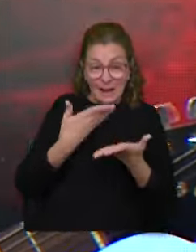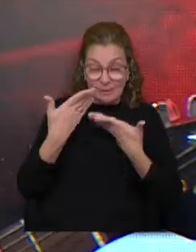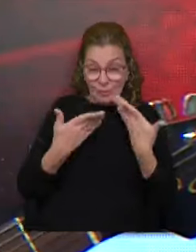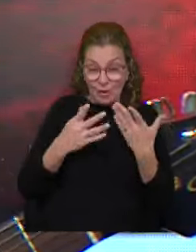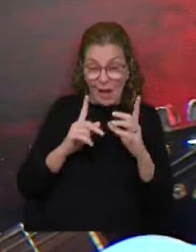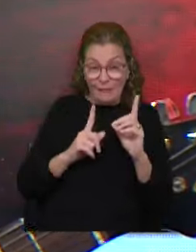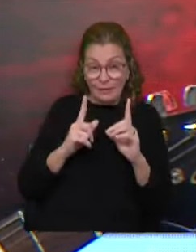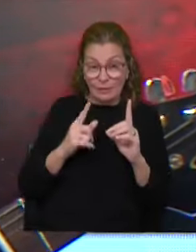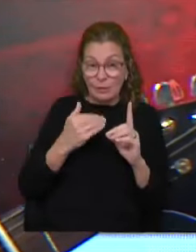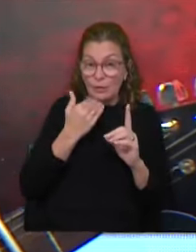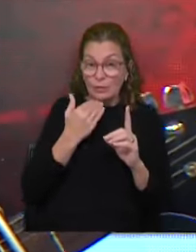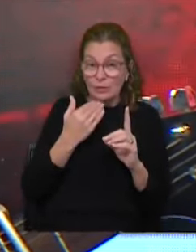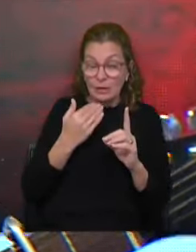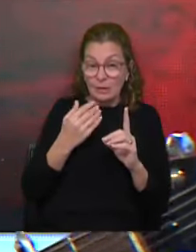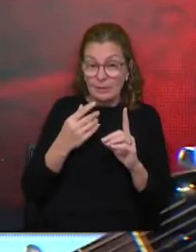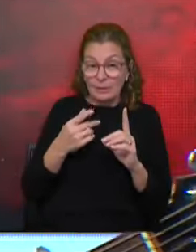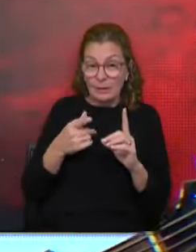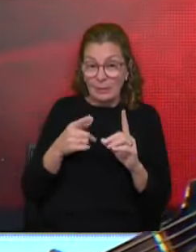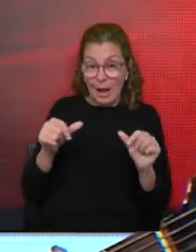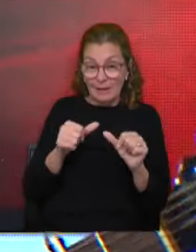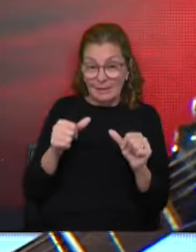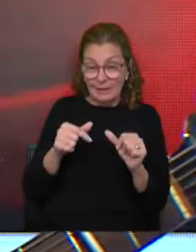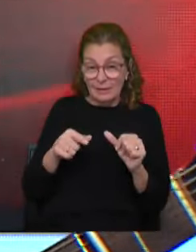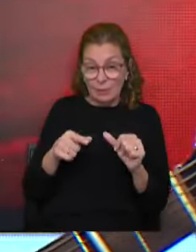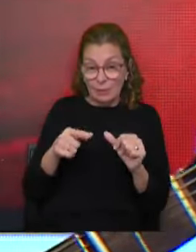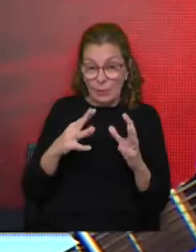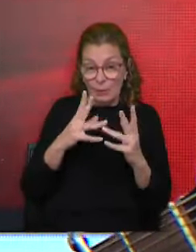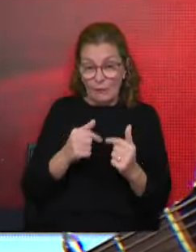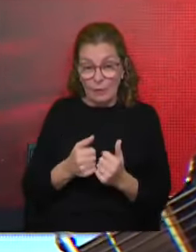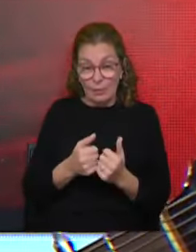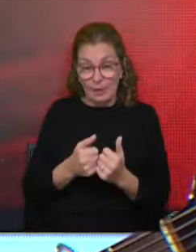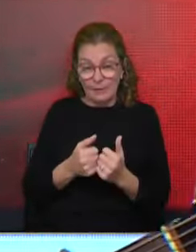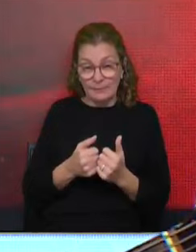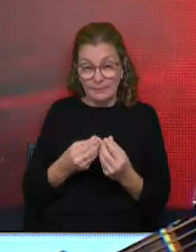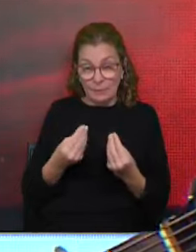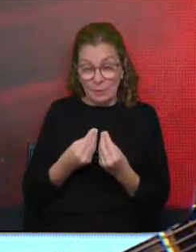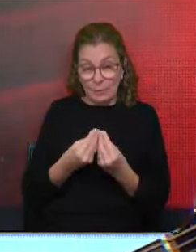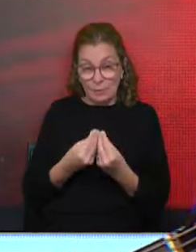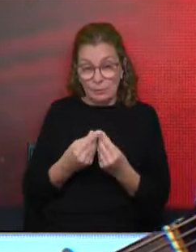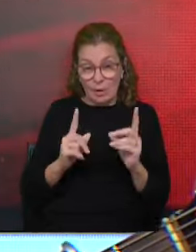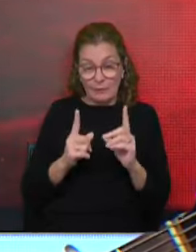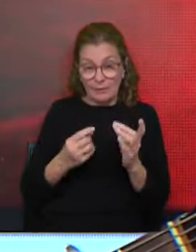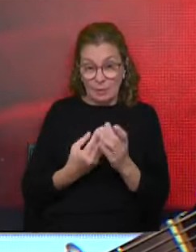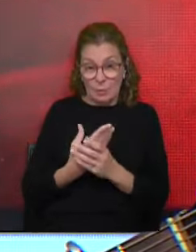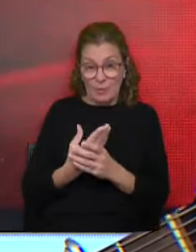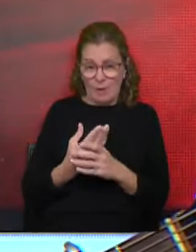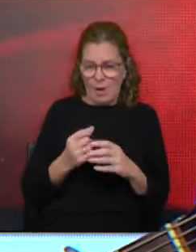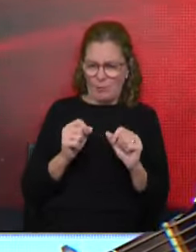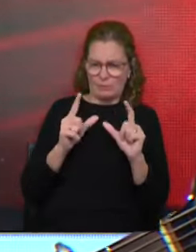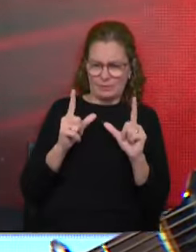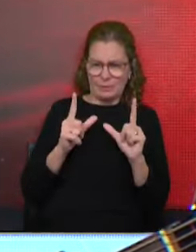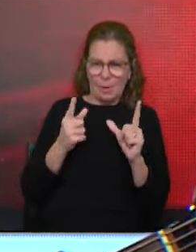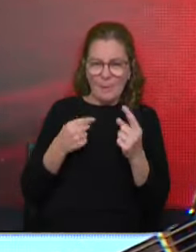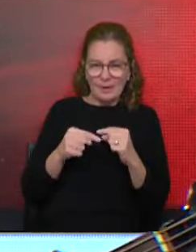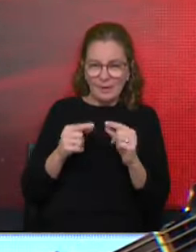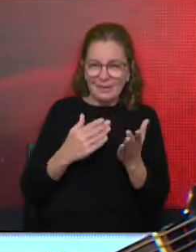veces no tengo mucho una noción, hay veces que la acabo de componer y él le da una forma que muchas veces es novedosa o me choca, pero